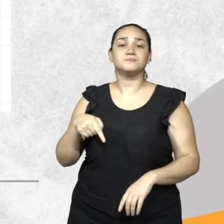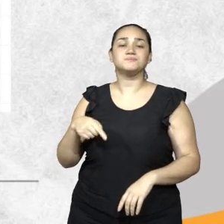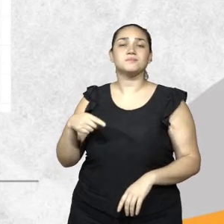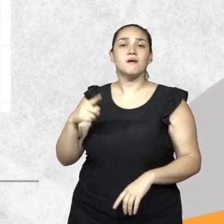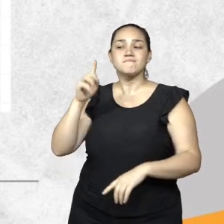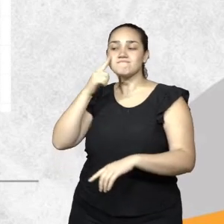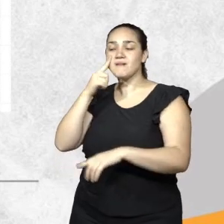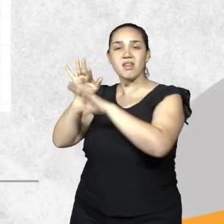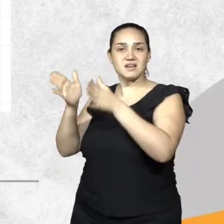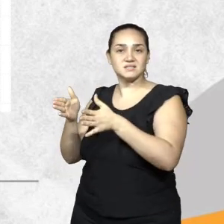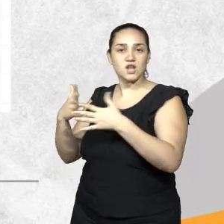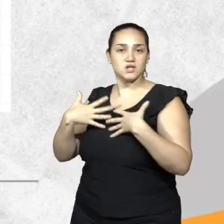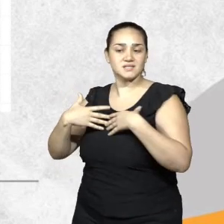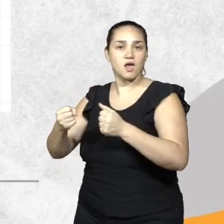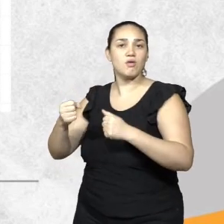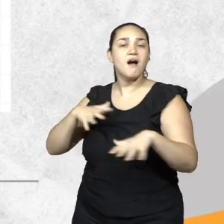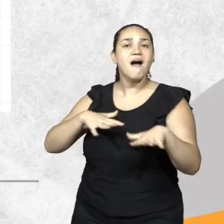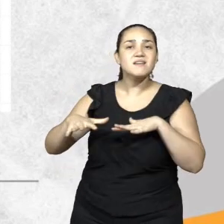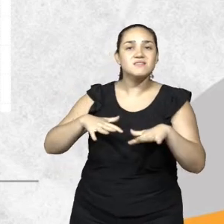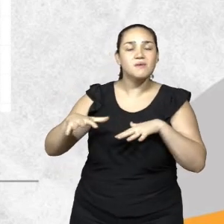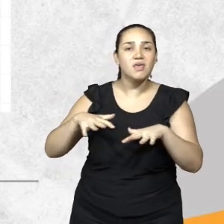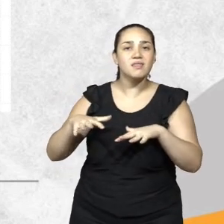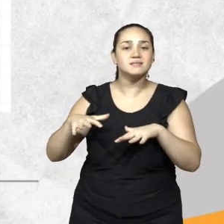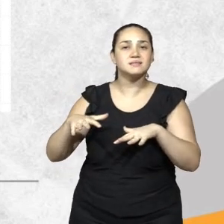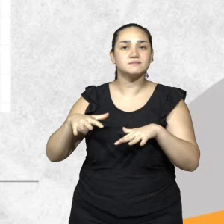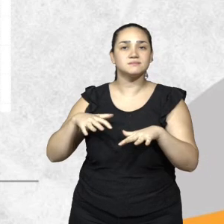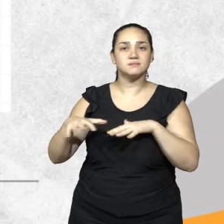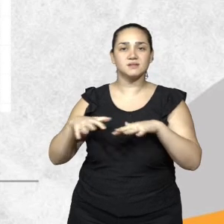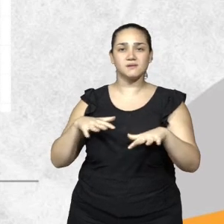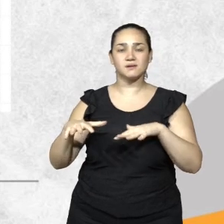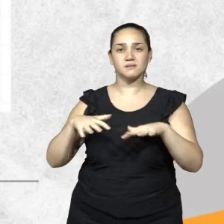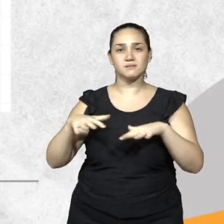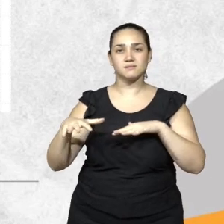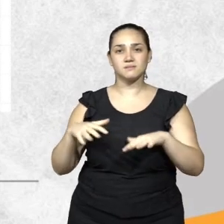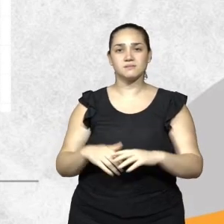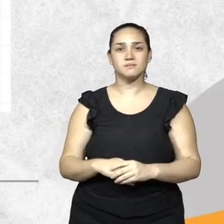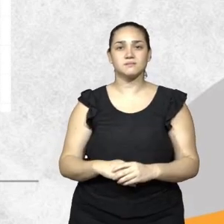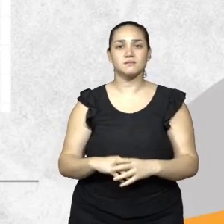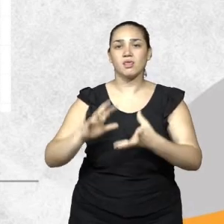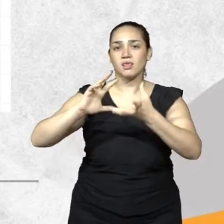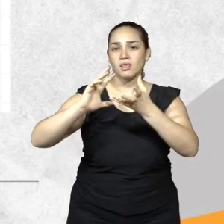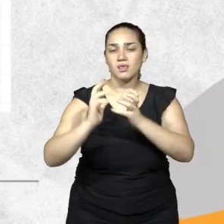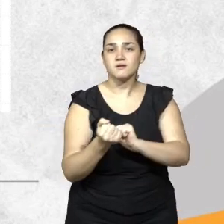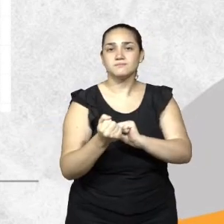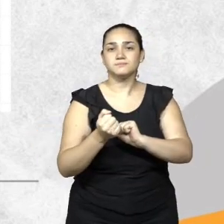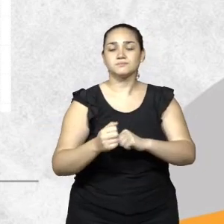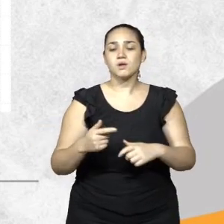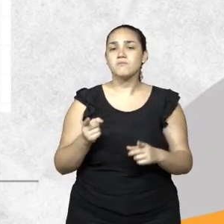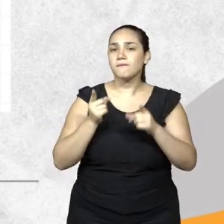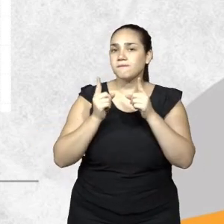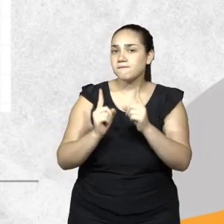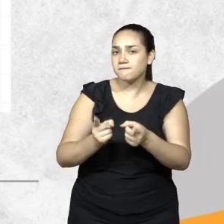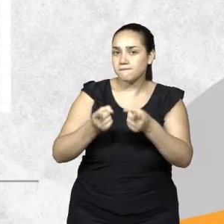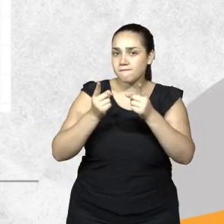de Salud, de las actividades potencialmente lesivas de la salud pública, sea un control constante y